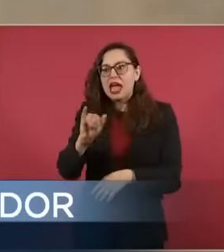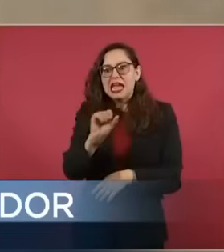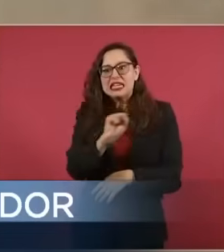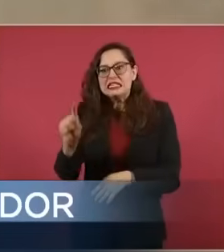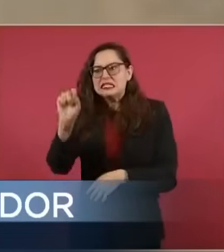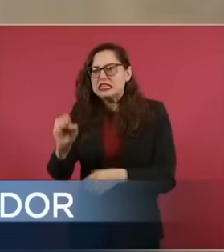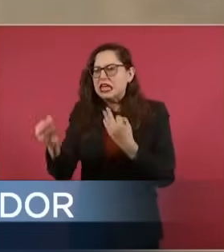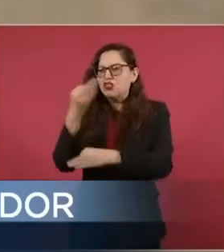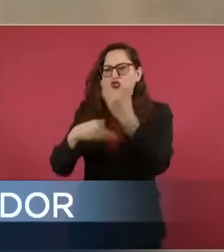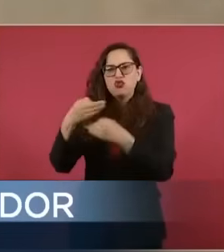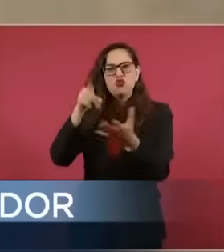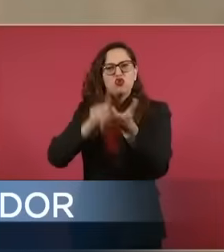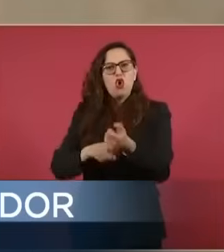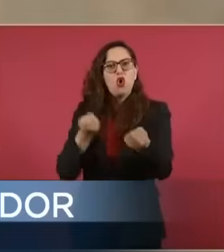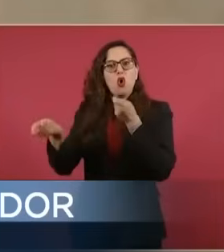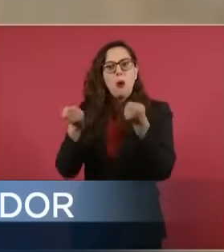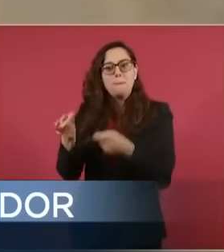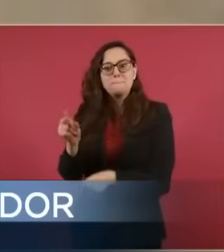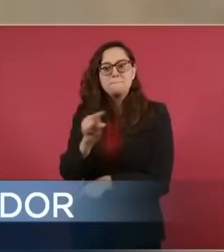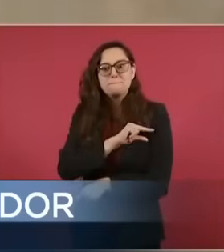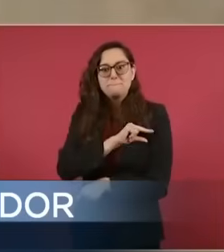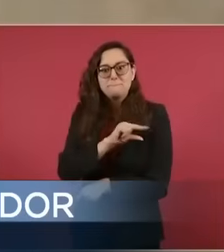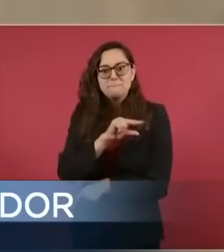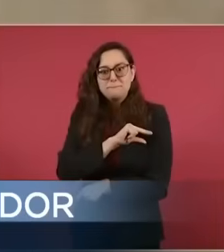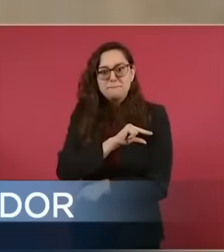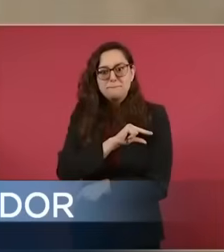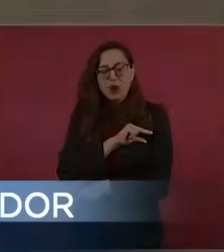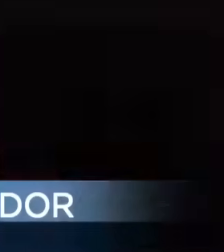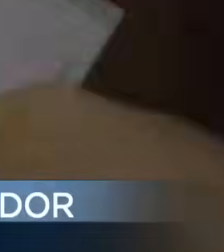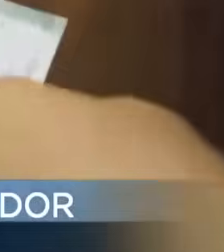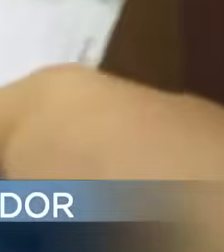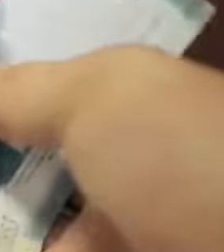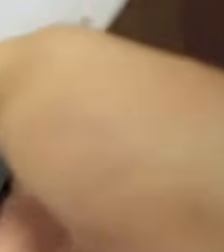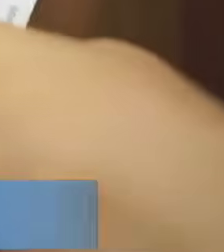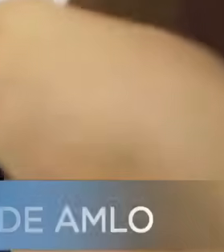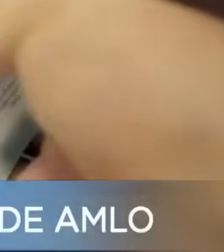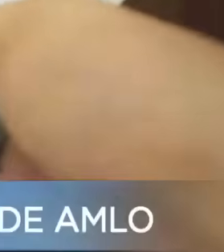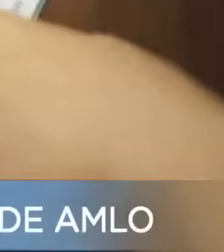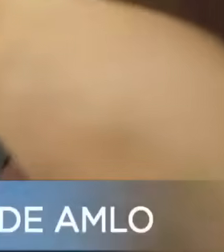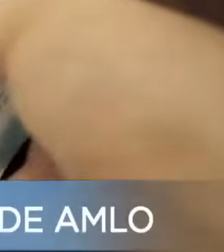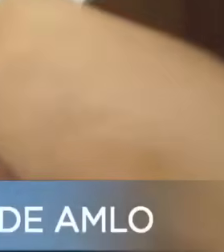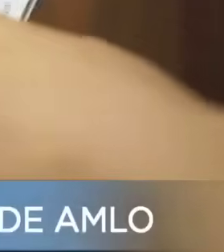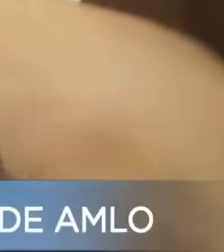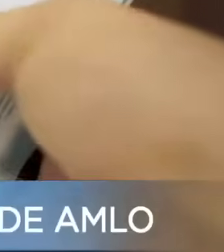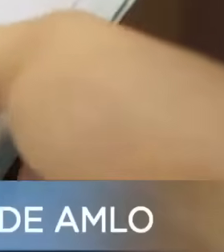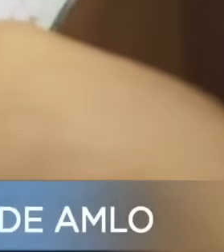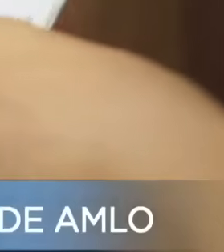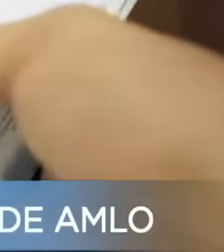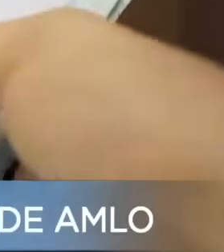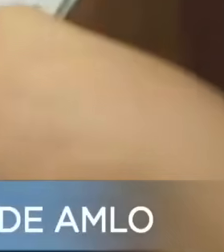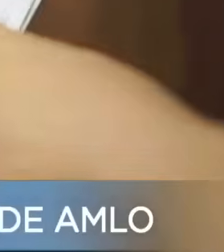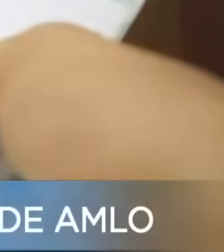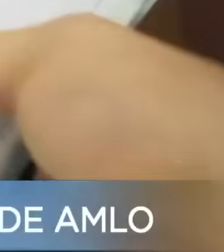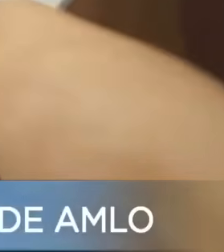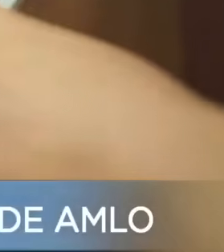estaban privatizadas, o como decían, subvencionadas. Resaltó que la recaudación de impuestos en 2018 fue